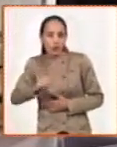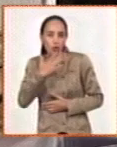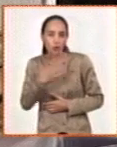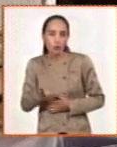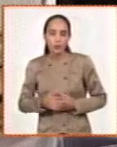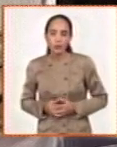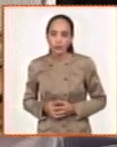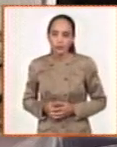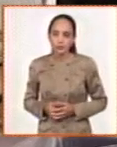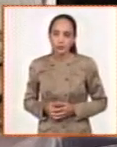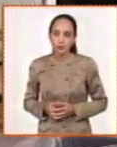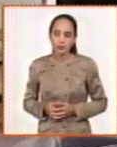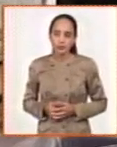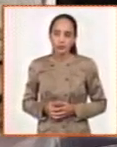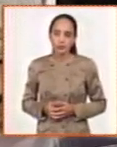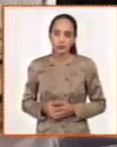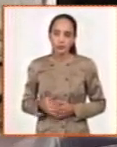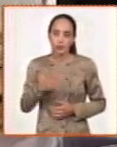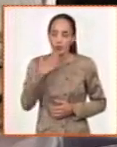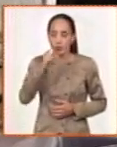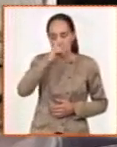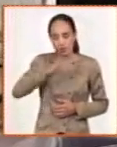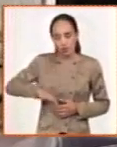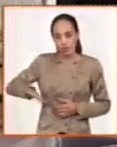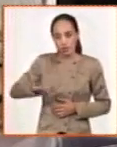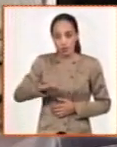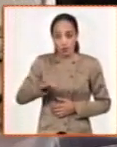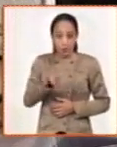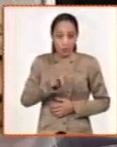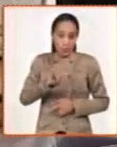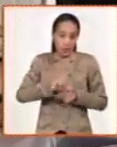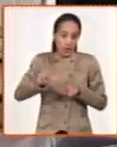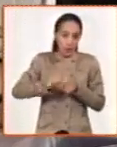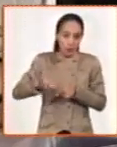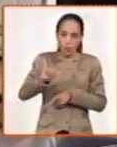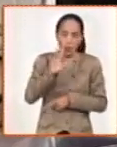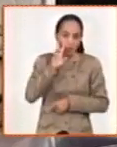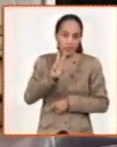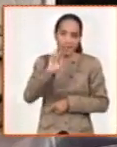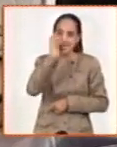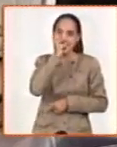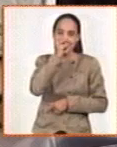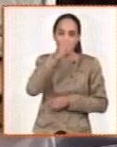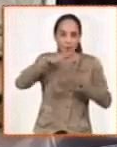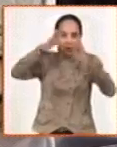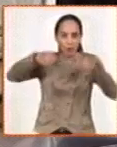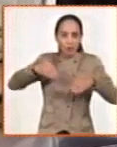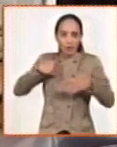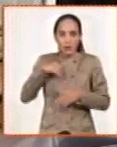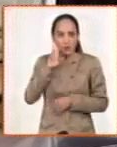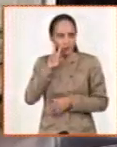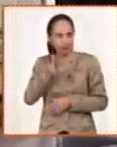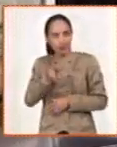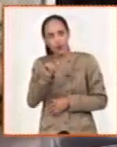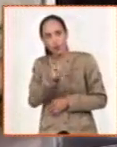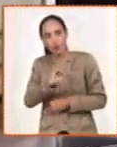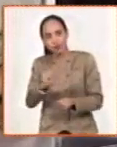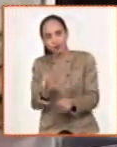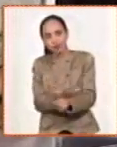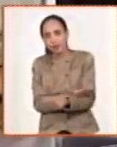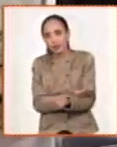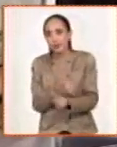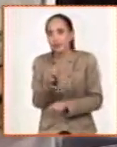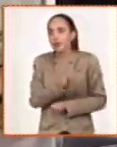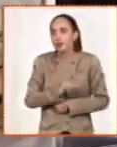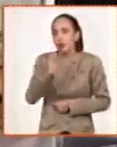como niño de campo, lo que dejaba el circo en mí. El circo para mí era una cosa y todavía sigue siendo ese circo de mala muerte, ese circo de